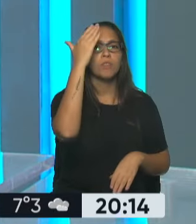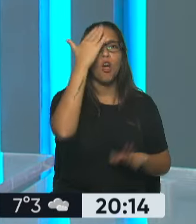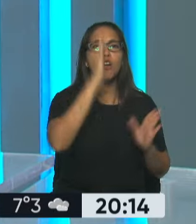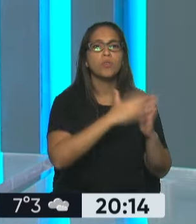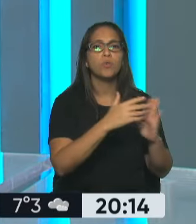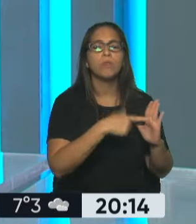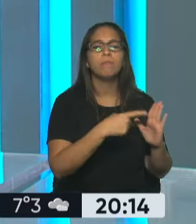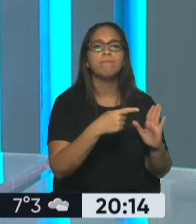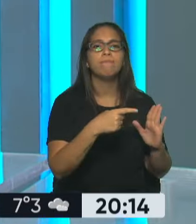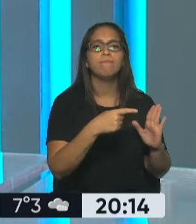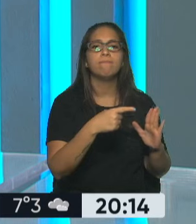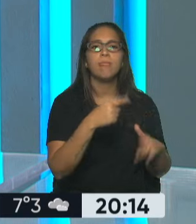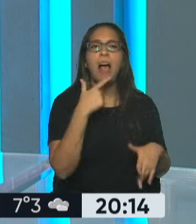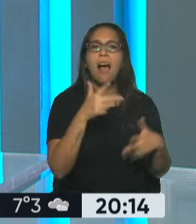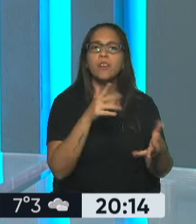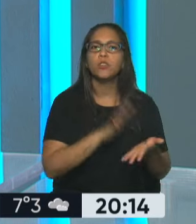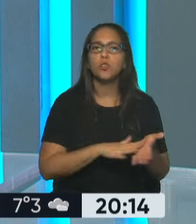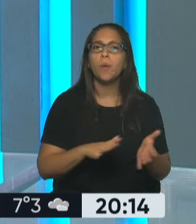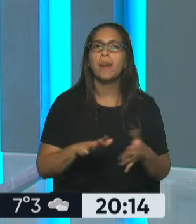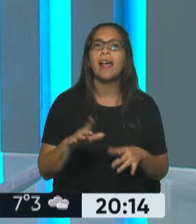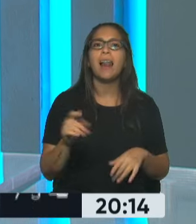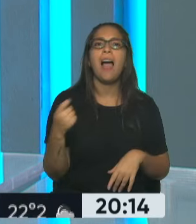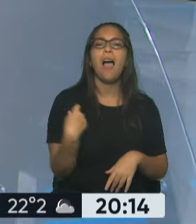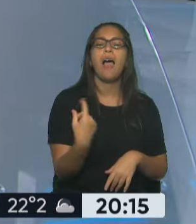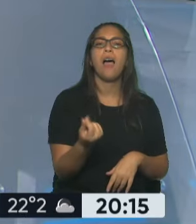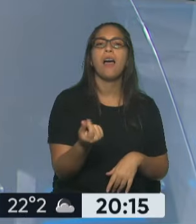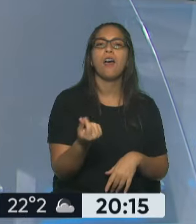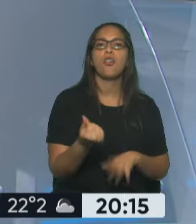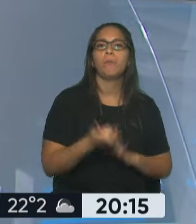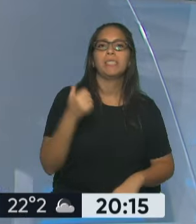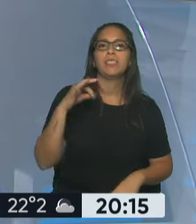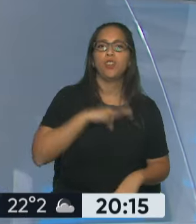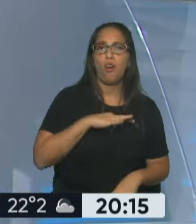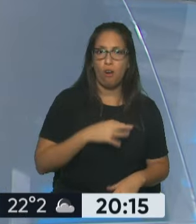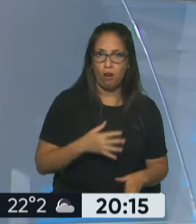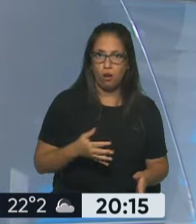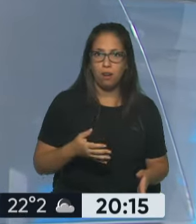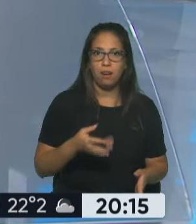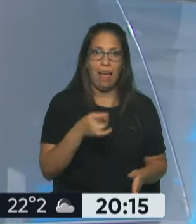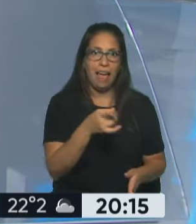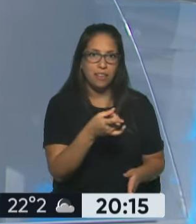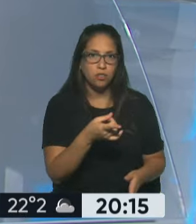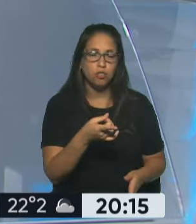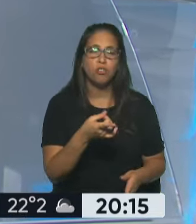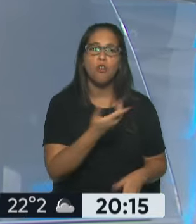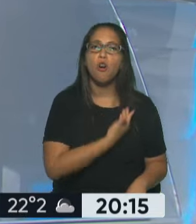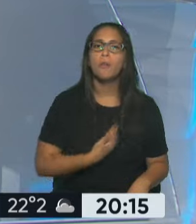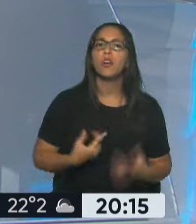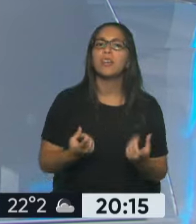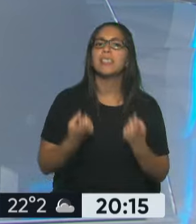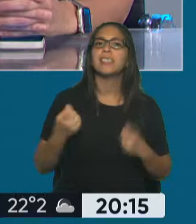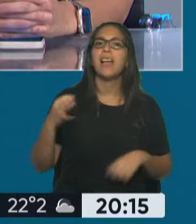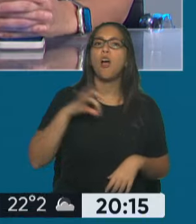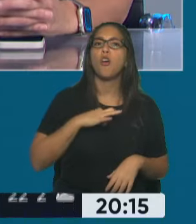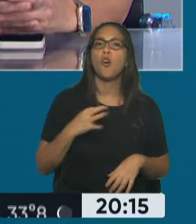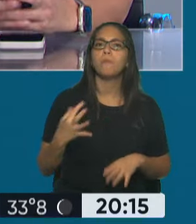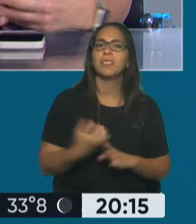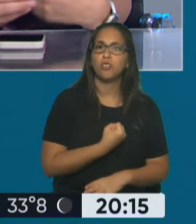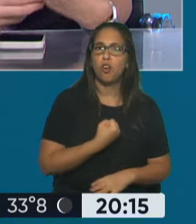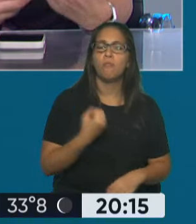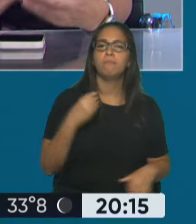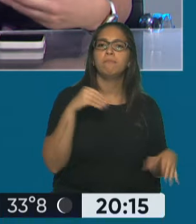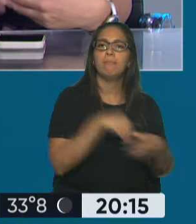que va a tratar precisamente esa movilidad. Bueno. ¿Y es esto? Es eso, claramente. El gobierno necesita llevar a cabo un ajuste con